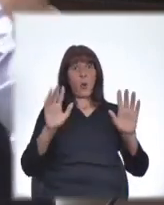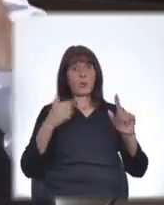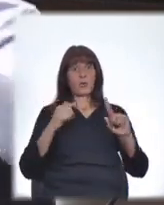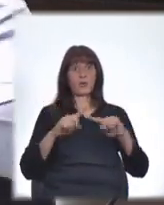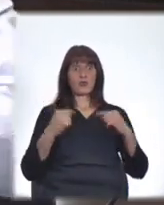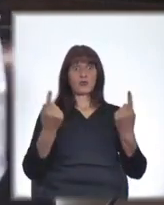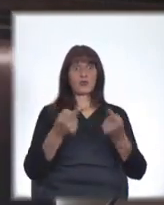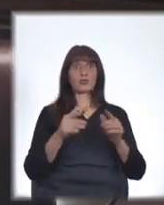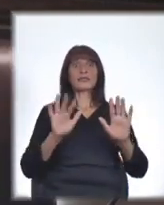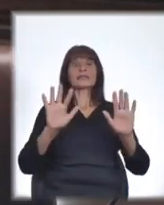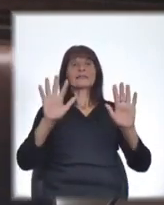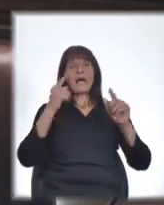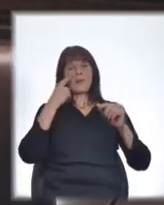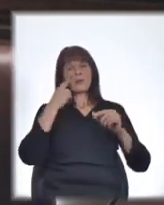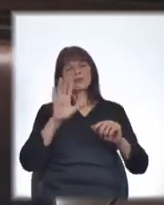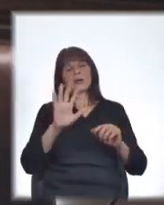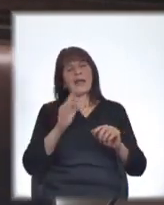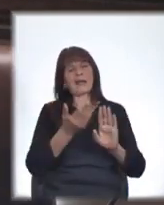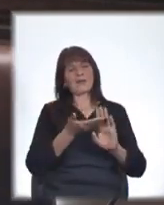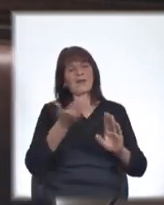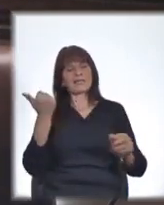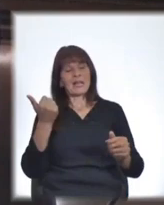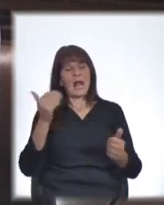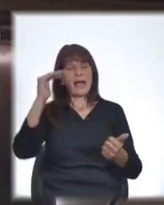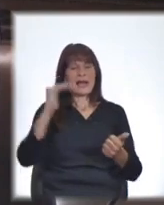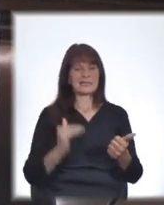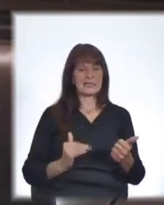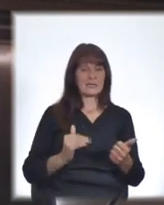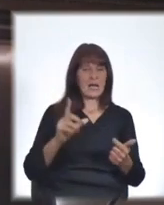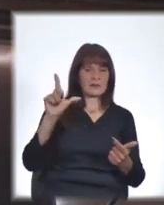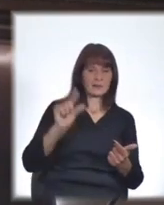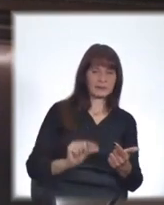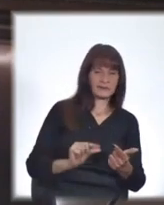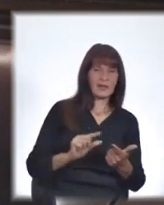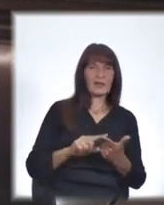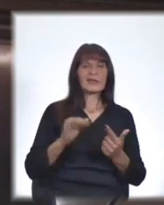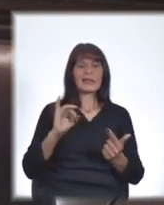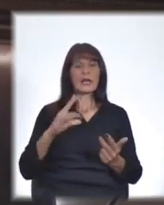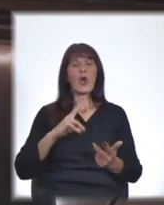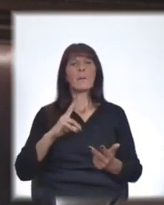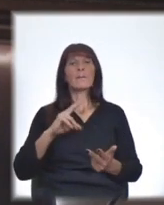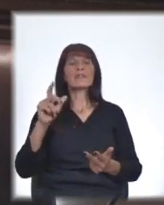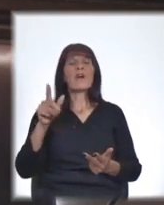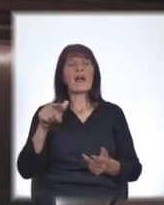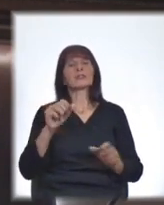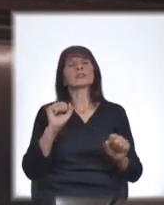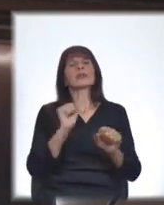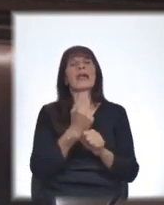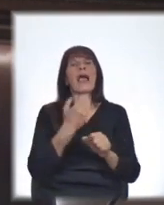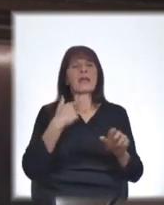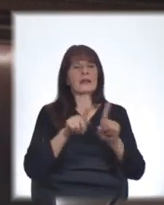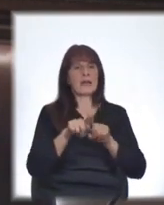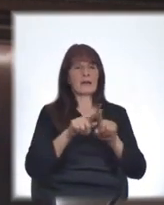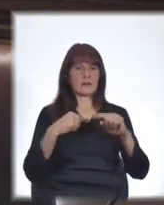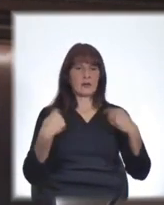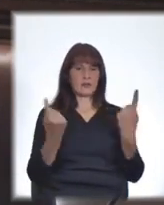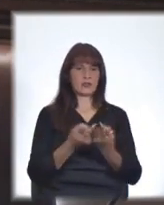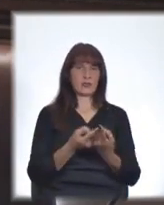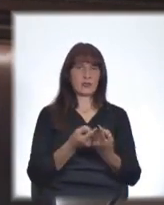encomendados a quitarle lastre, a achicar el Estado y que los privados ganen la carrera por nosotros.